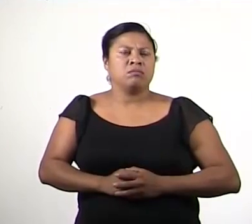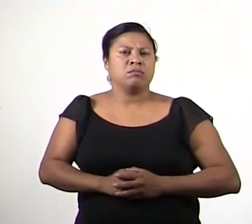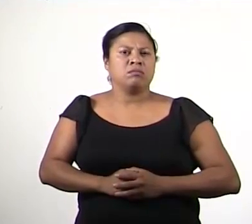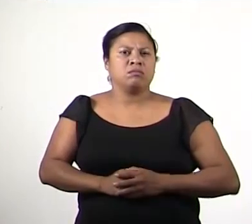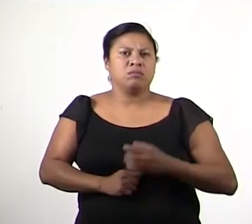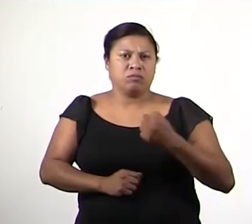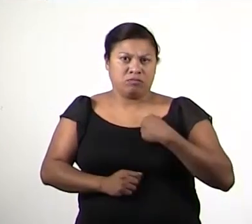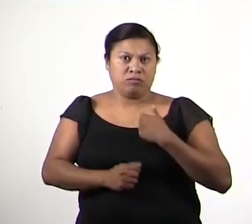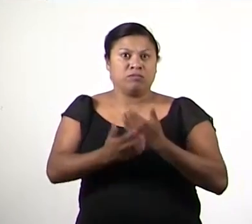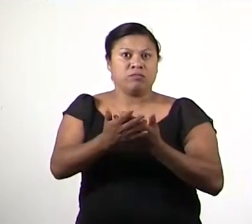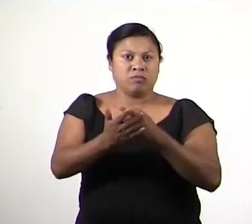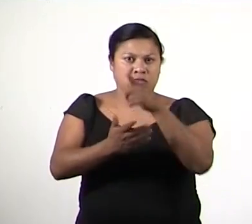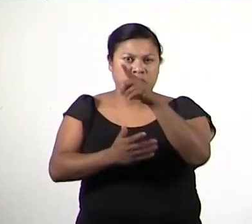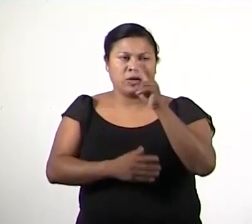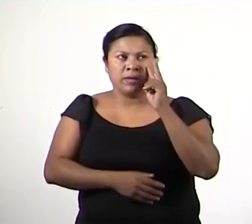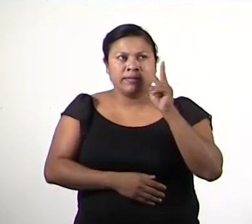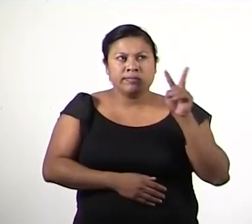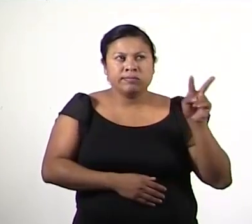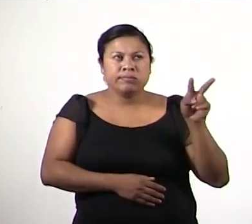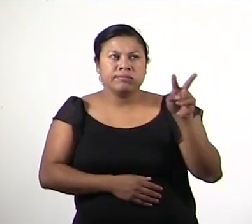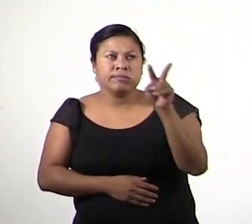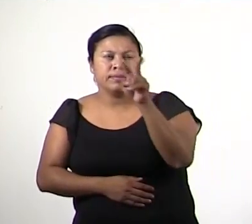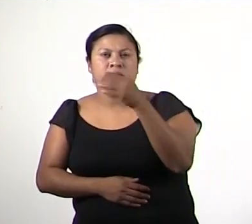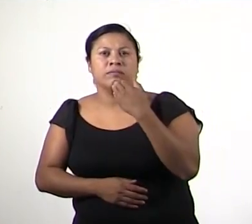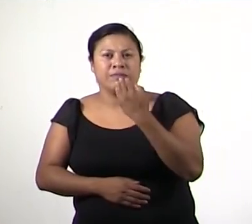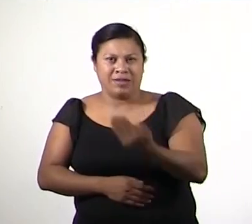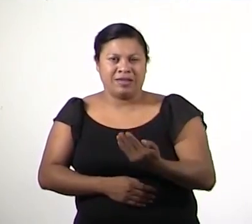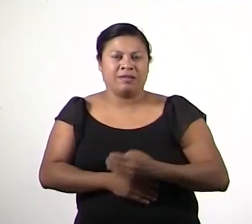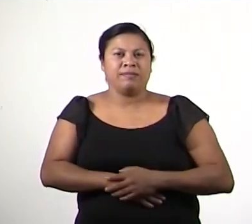Te espero para que la observes bien.